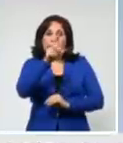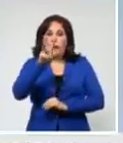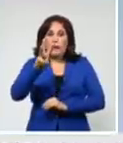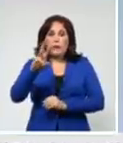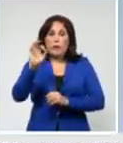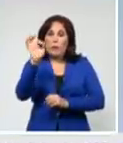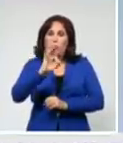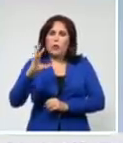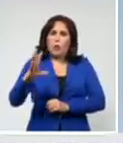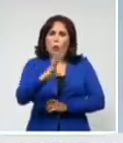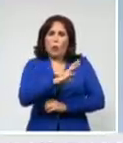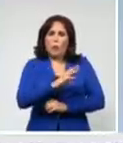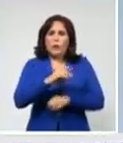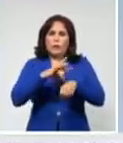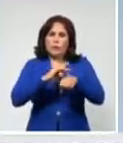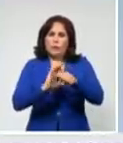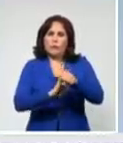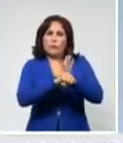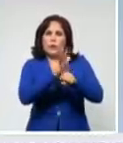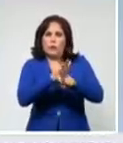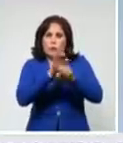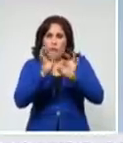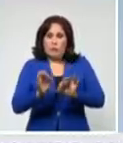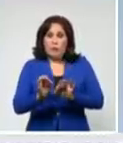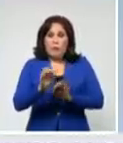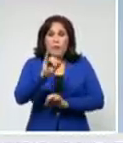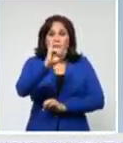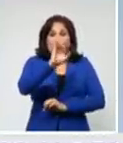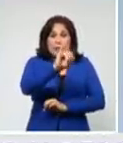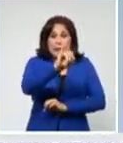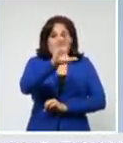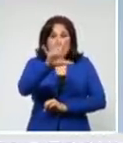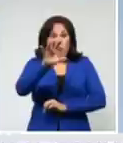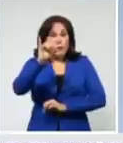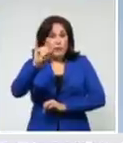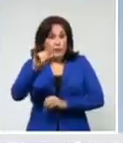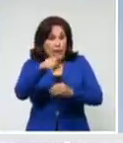casos diagnosticados. De estos 656,